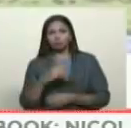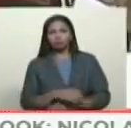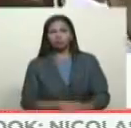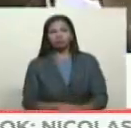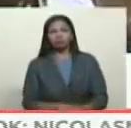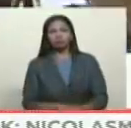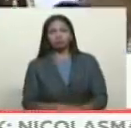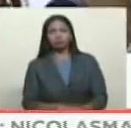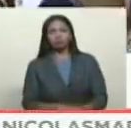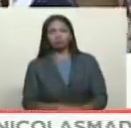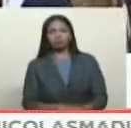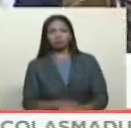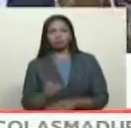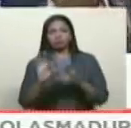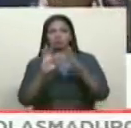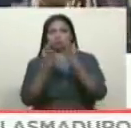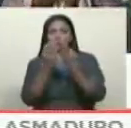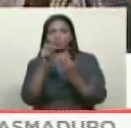y a su familia.